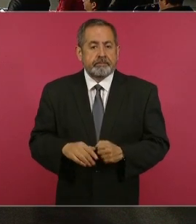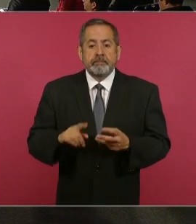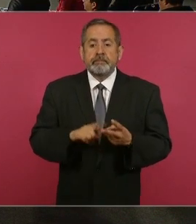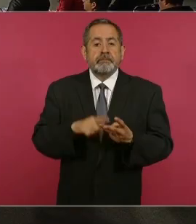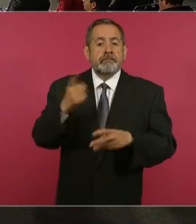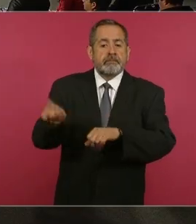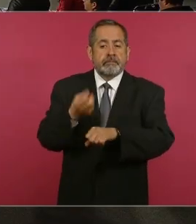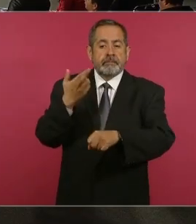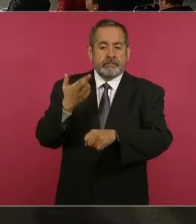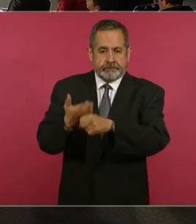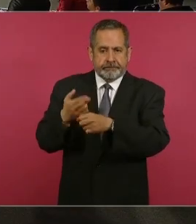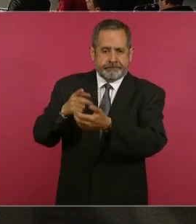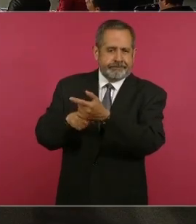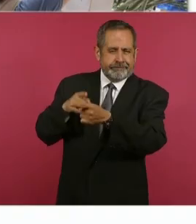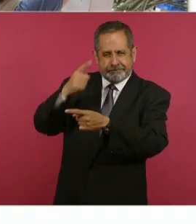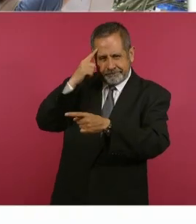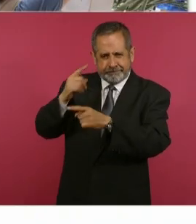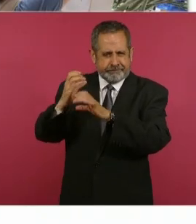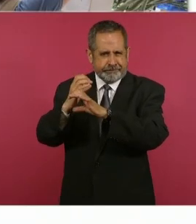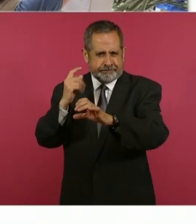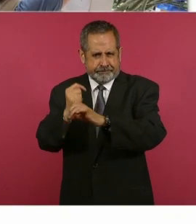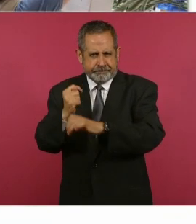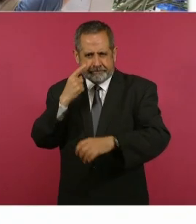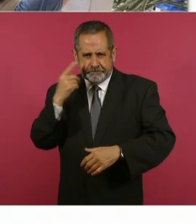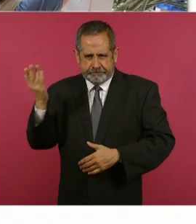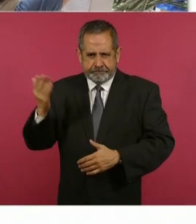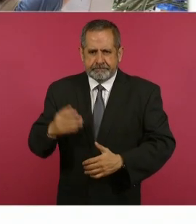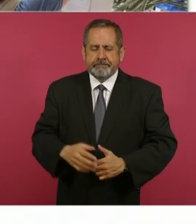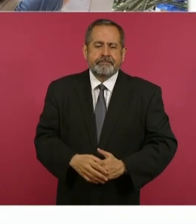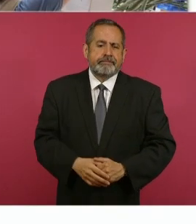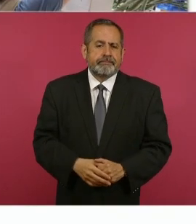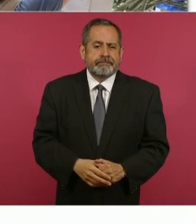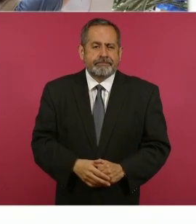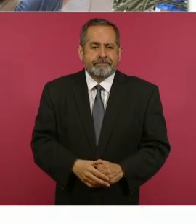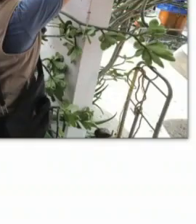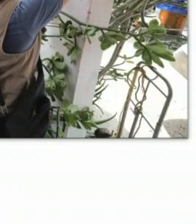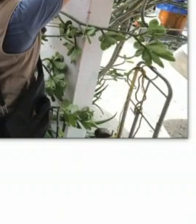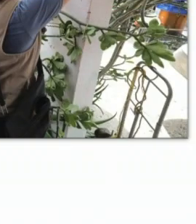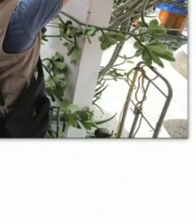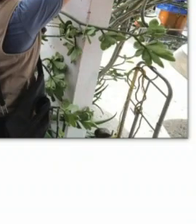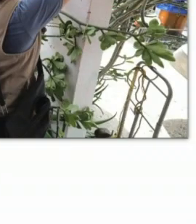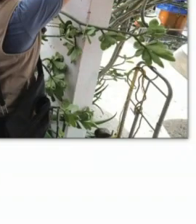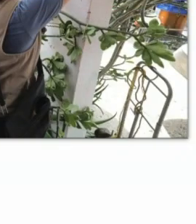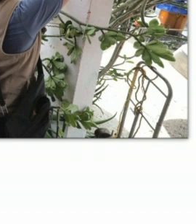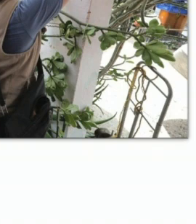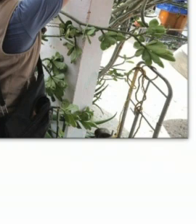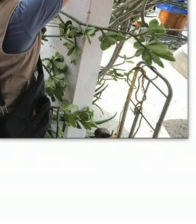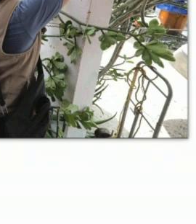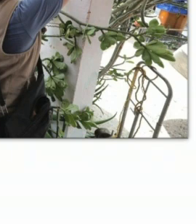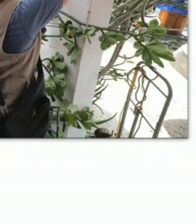Infraestructura, Comunicaciones y Transportes, se han movilizado vía terrestre a